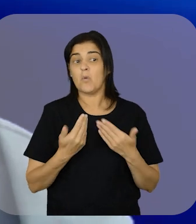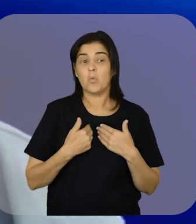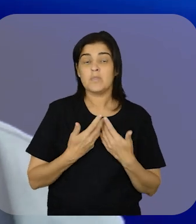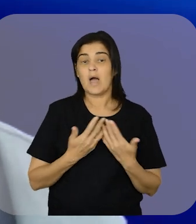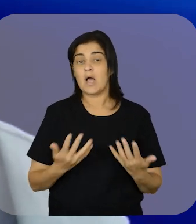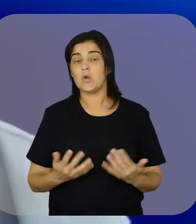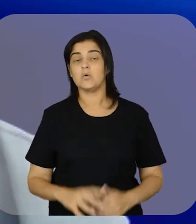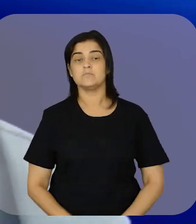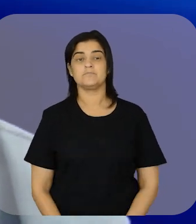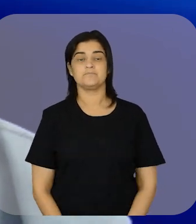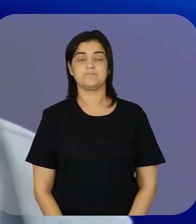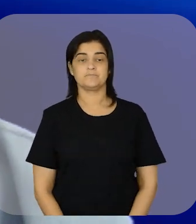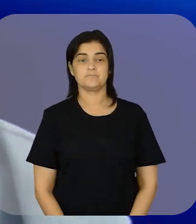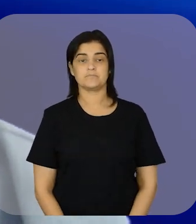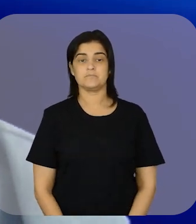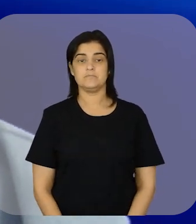consulta.